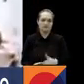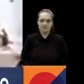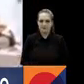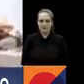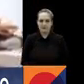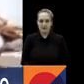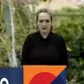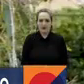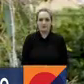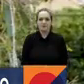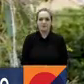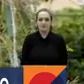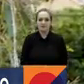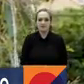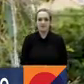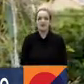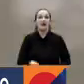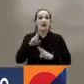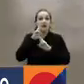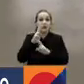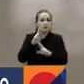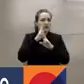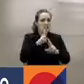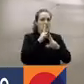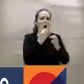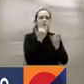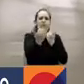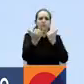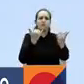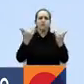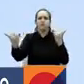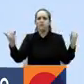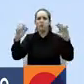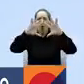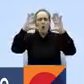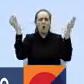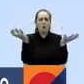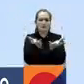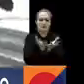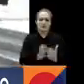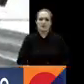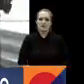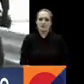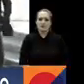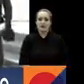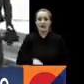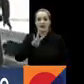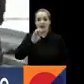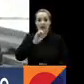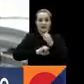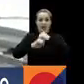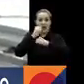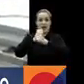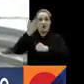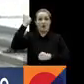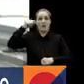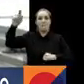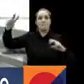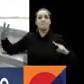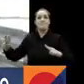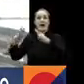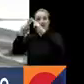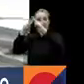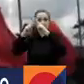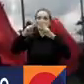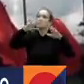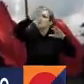También, lejos del reconocimiento exhibido en los lugares más emblemáticos del mundo. Hace 30 años, las calles de París se llenaron con 32